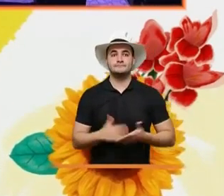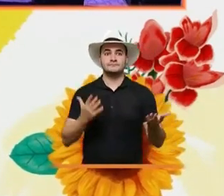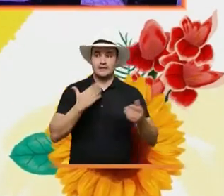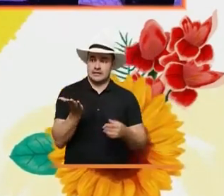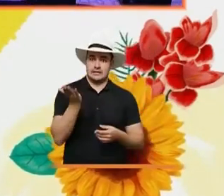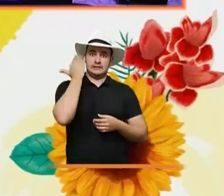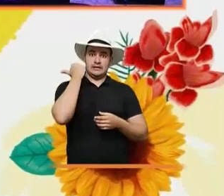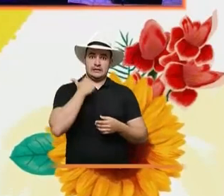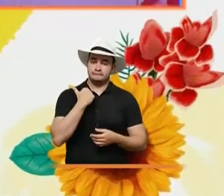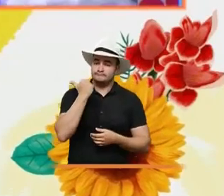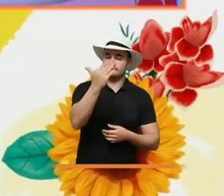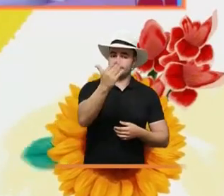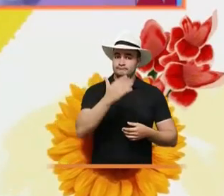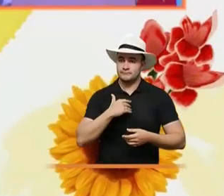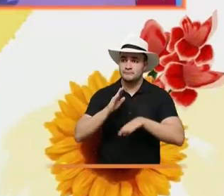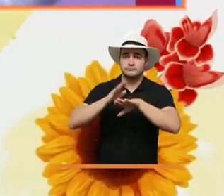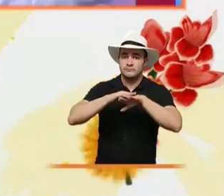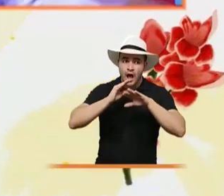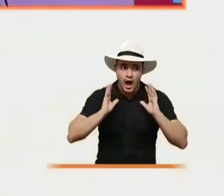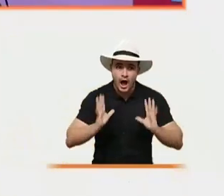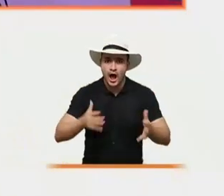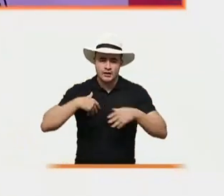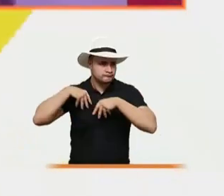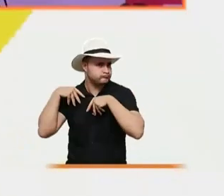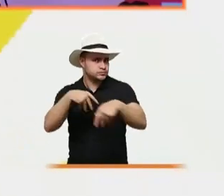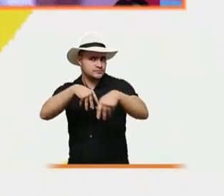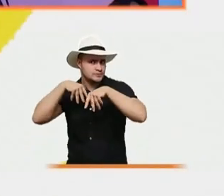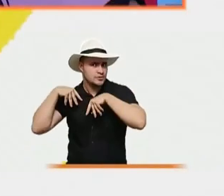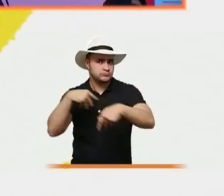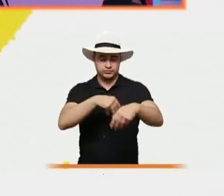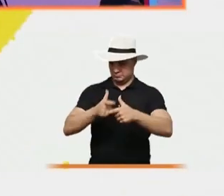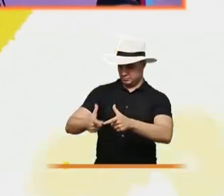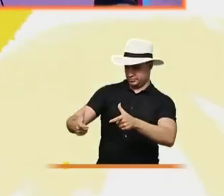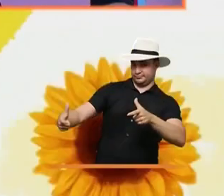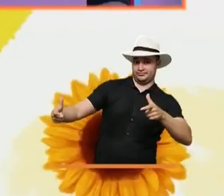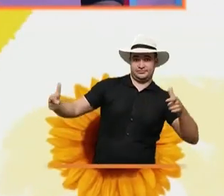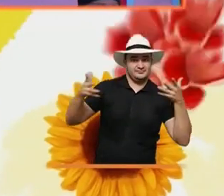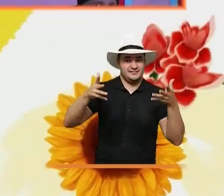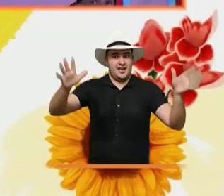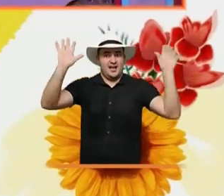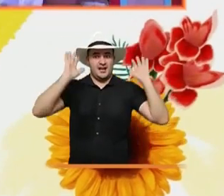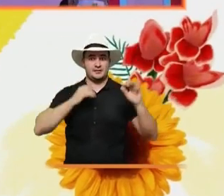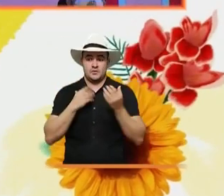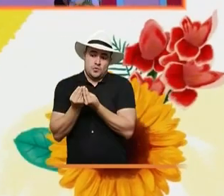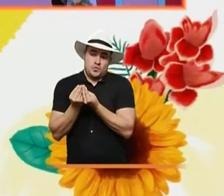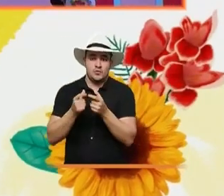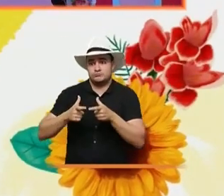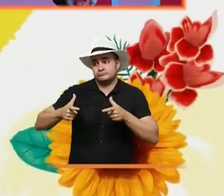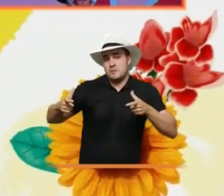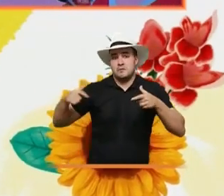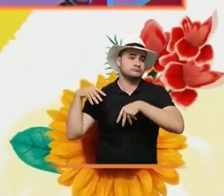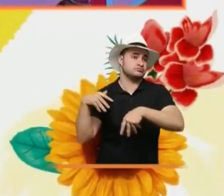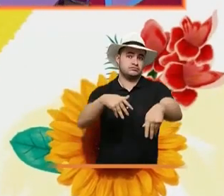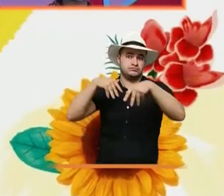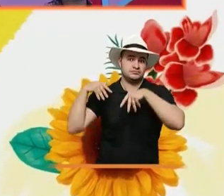hermano que ya se están protestando si de pronto son un grupo y lo